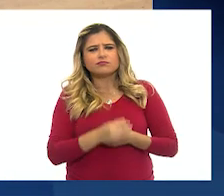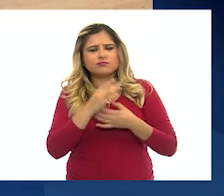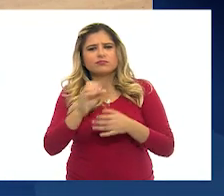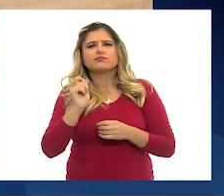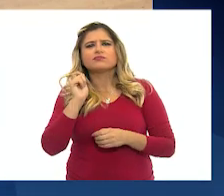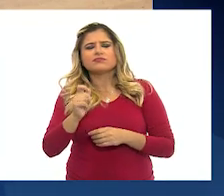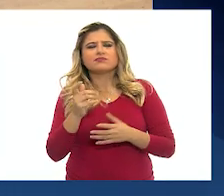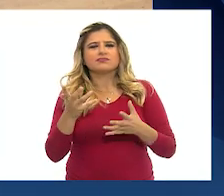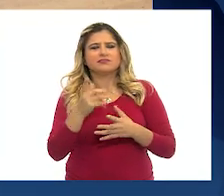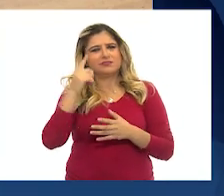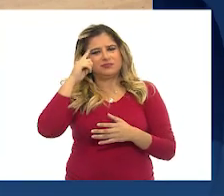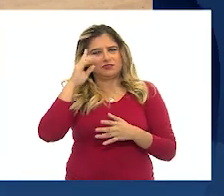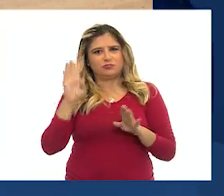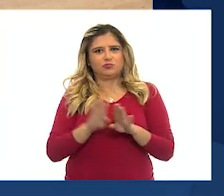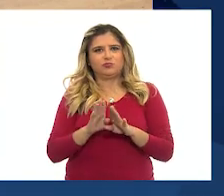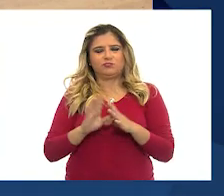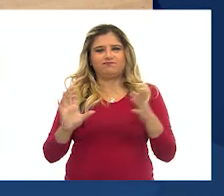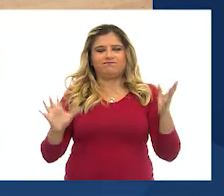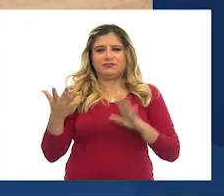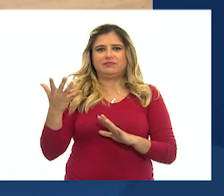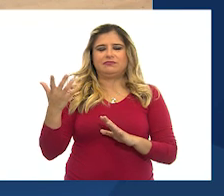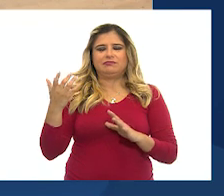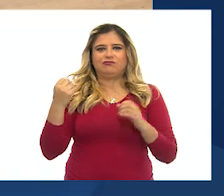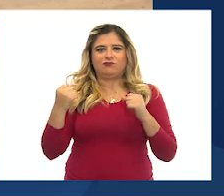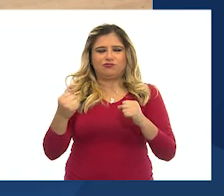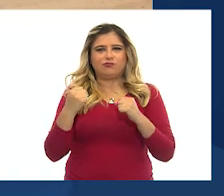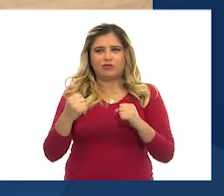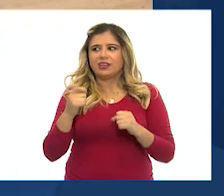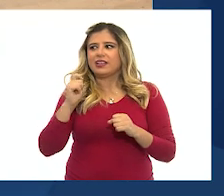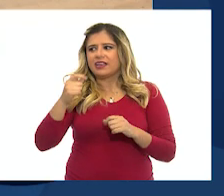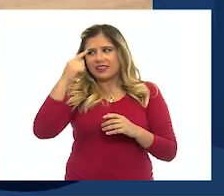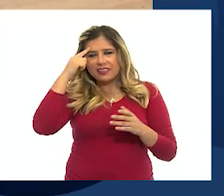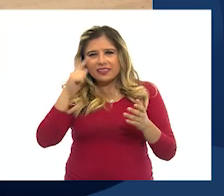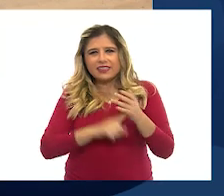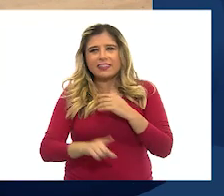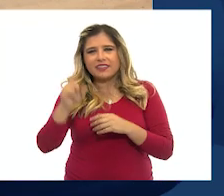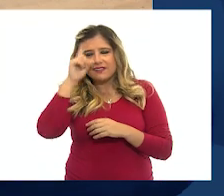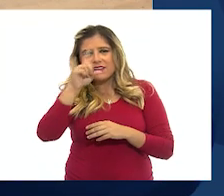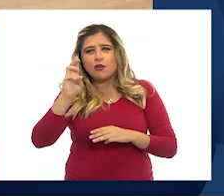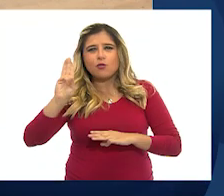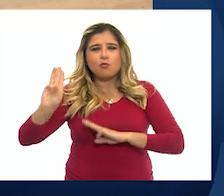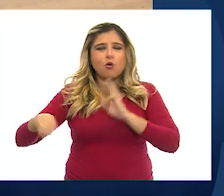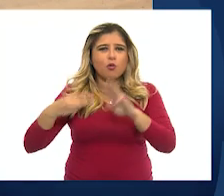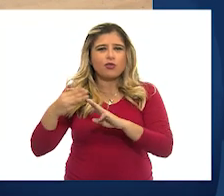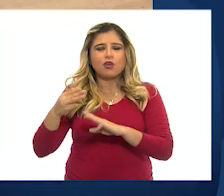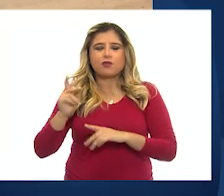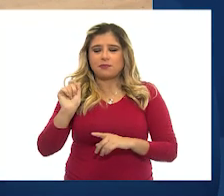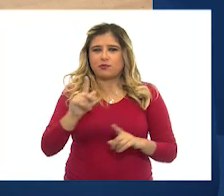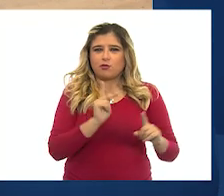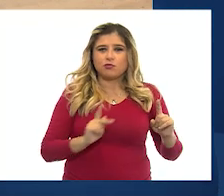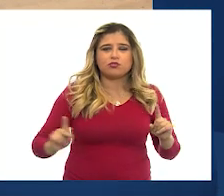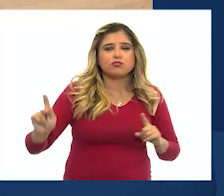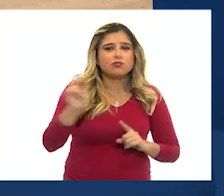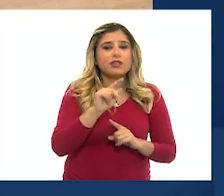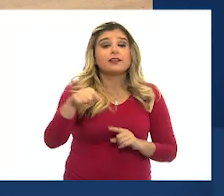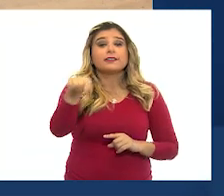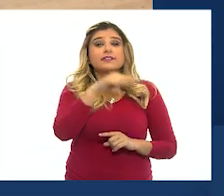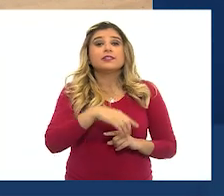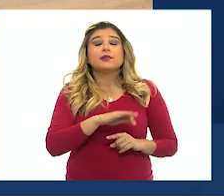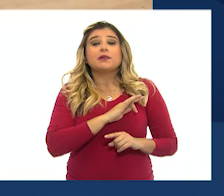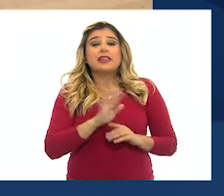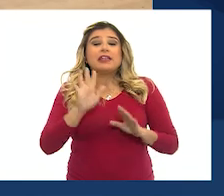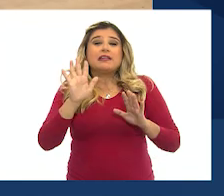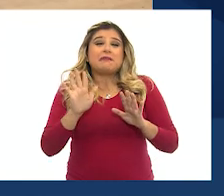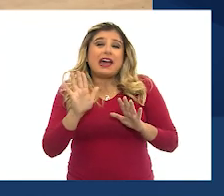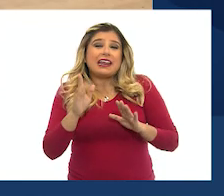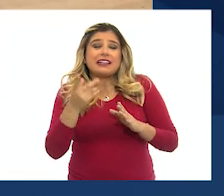demasiado descabelladas, extremas. Resulta muy difícil creer que en un mundo como en el nuestro, alguien pueda siquiera